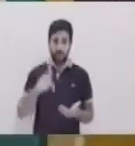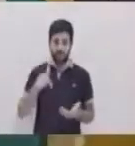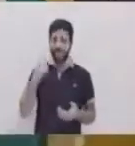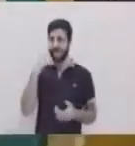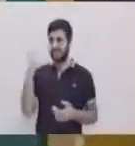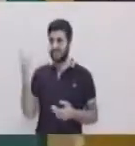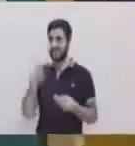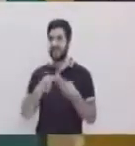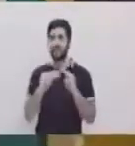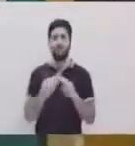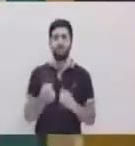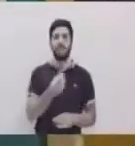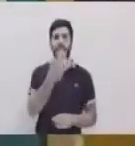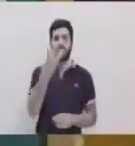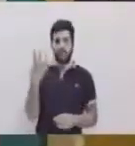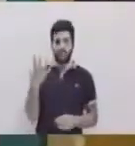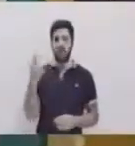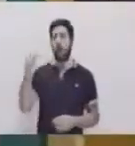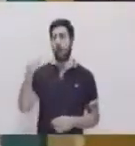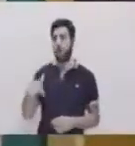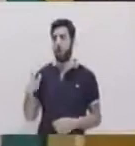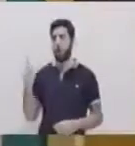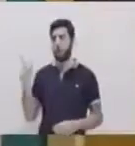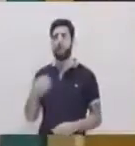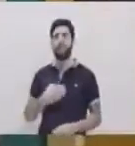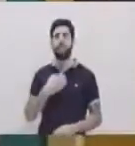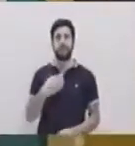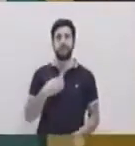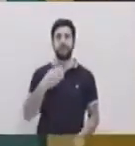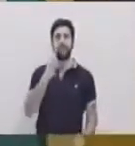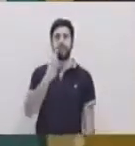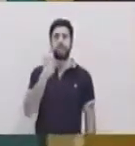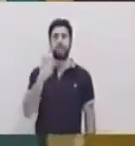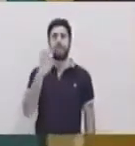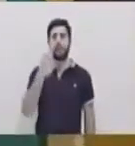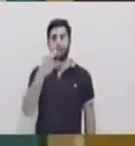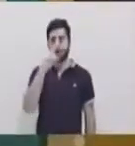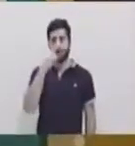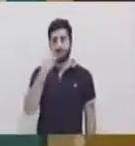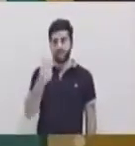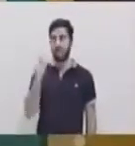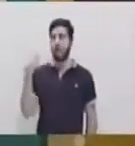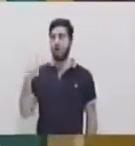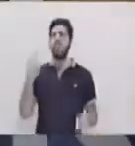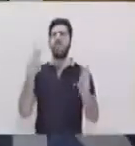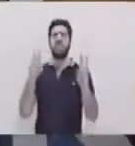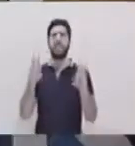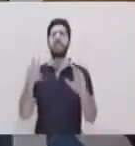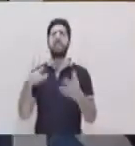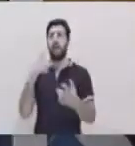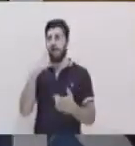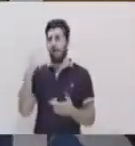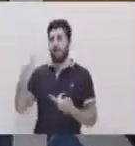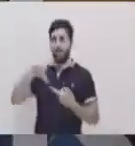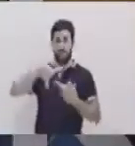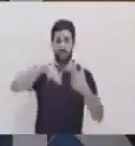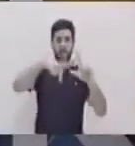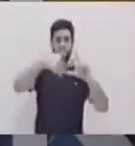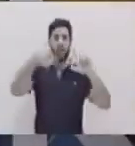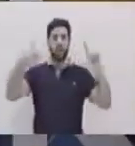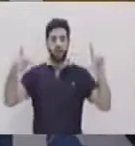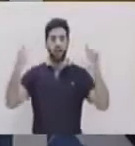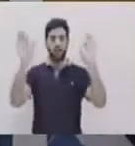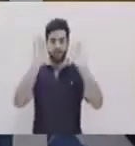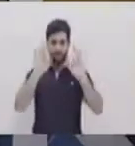Bienvenidos al segmento de matemáticas. Hoy nos acompaña Berta Guerra para aprender un poco más sobre la geometría. Berta, es un gusto tenerla